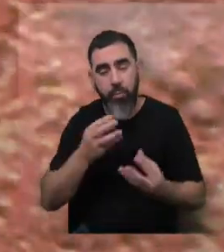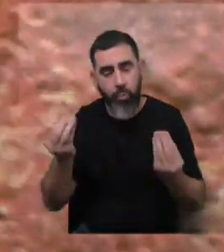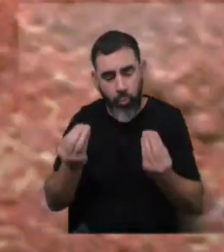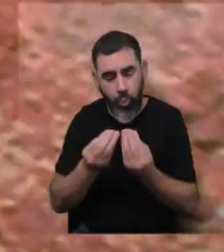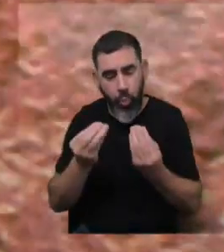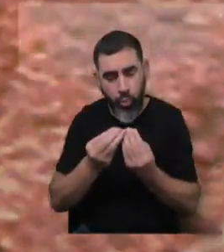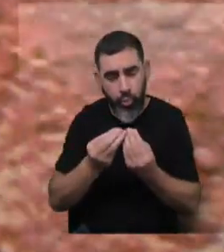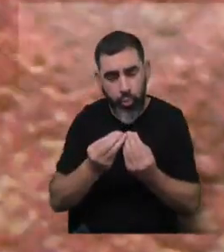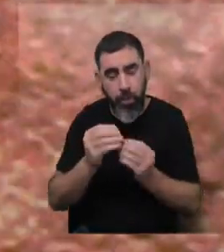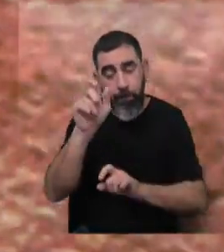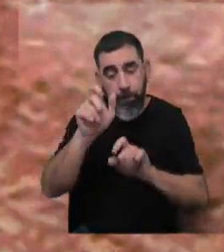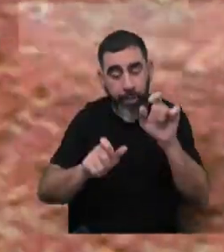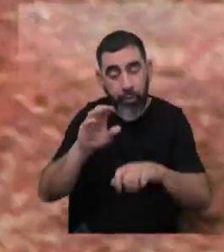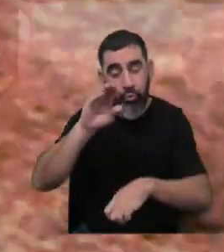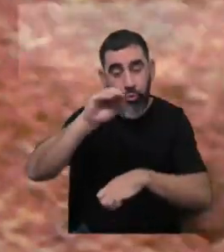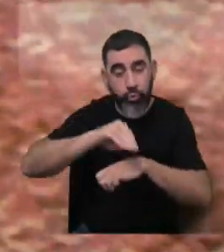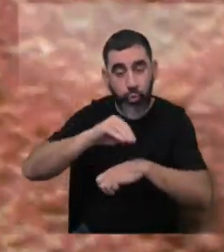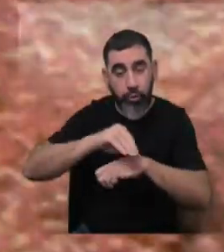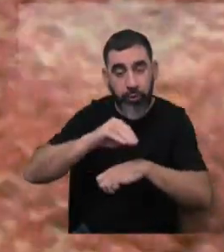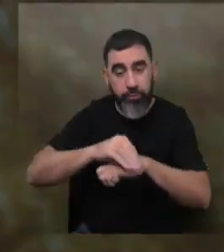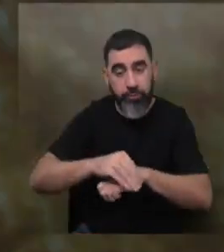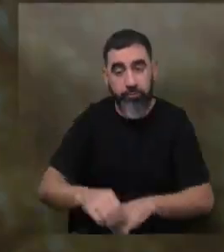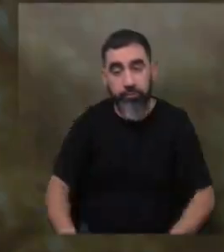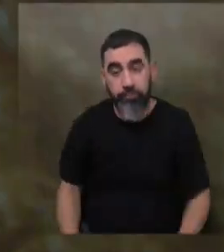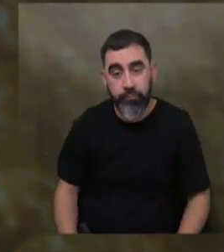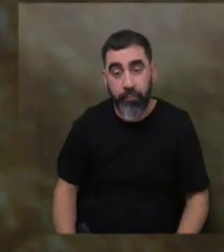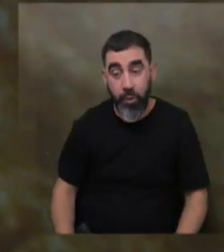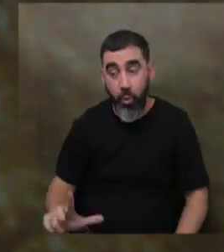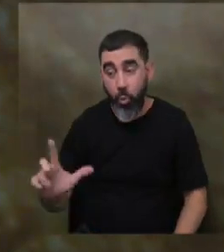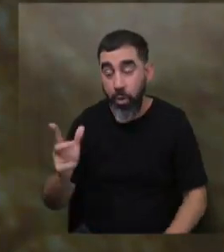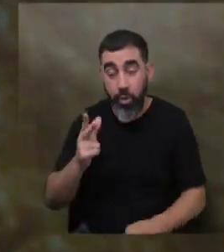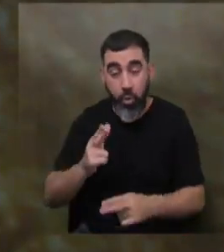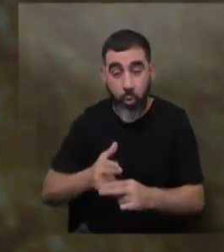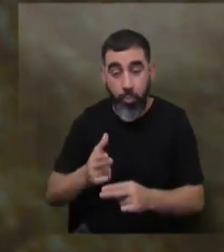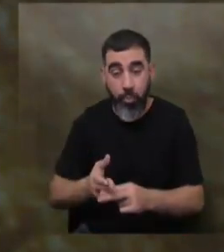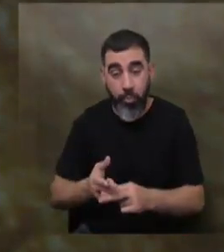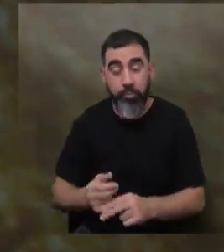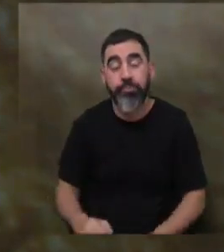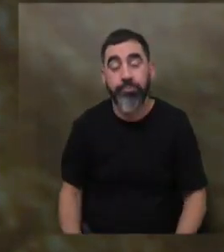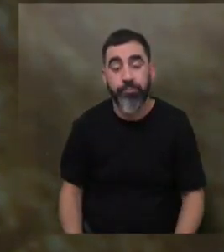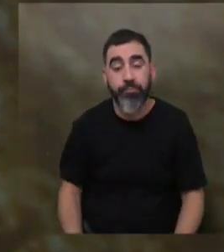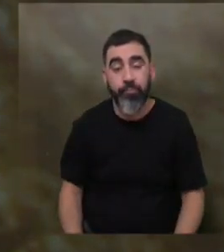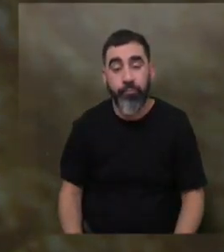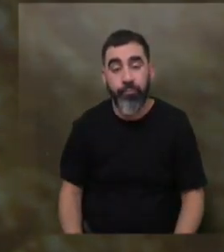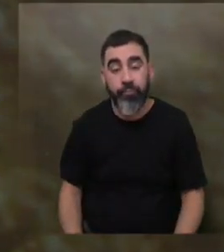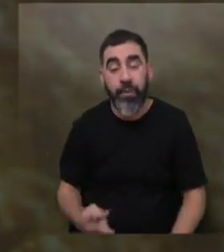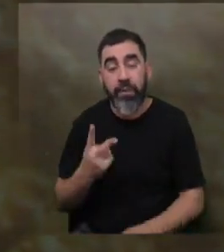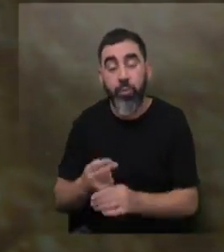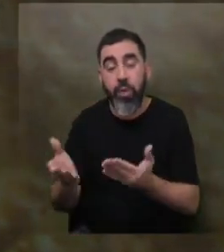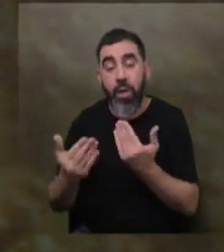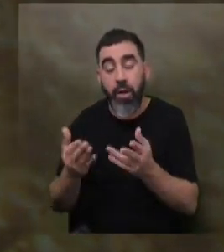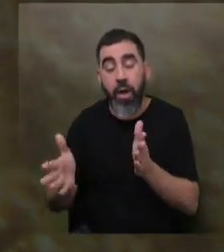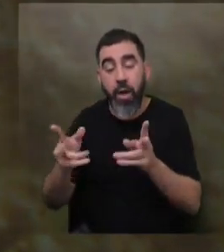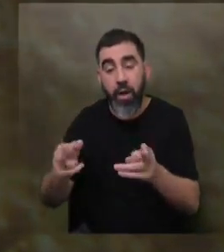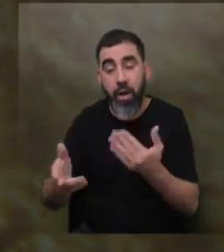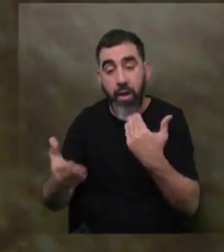movimiento de estas culturas que ni nombre les hemos sabido dar, pero que han estado. Vemos la segunda parte de la conversación con el doctor Rafael